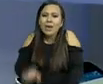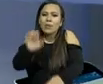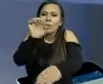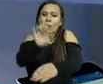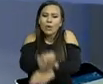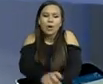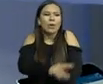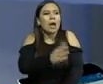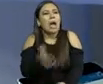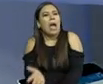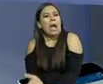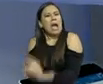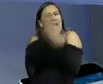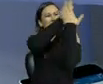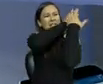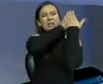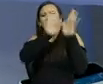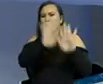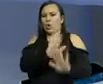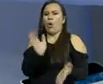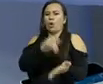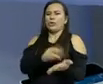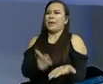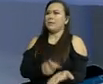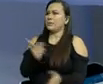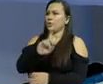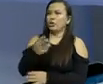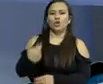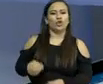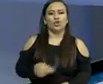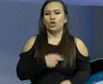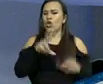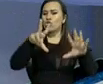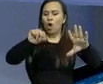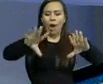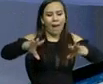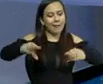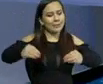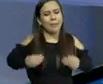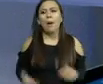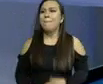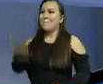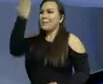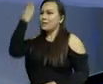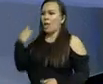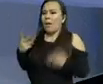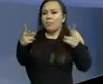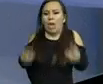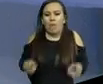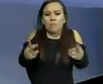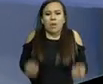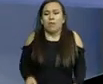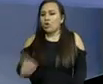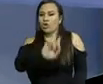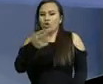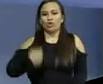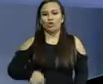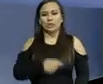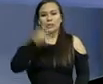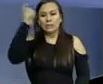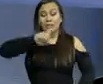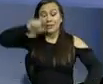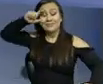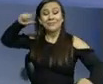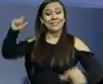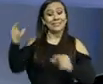reedite lo del pasado una comisión que no trabaja en el rol fundamental de nuestros ambientes que es fiscalizar dentro